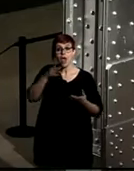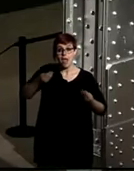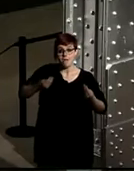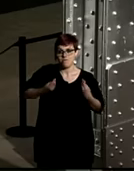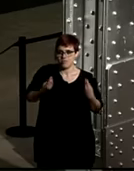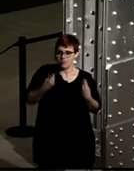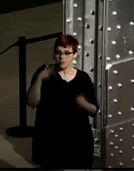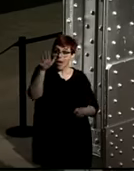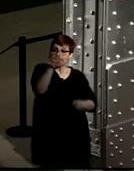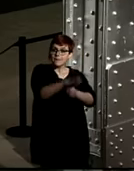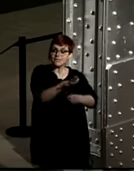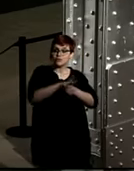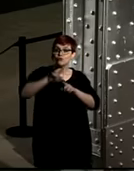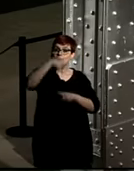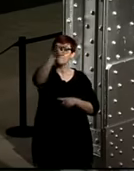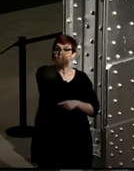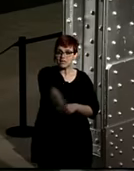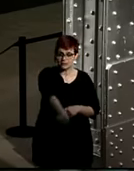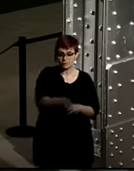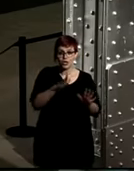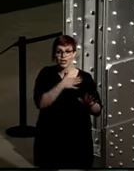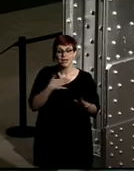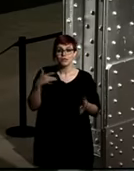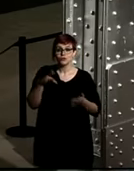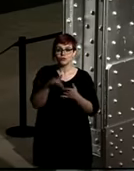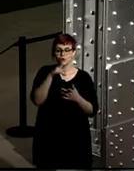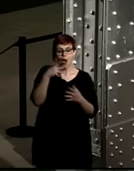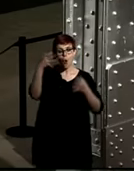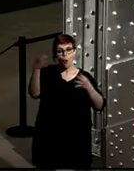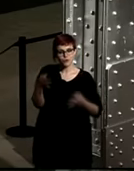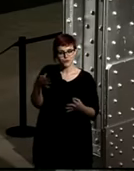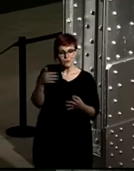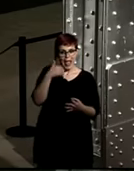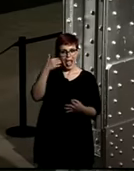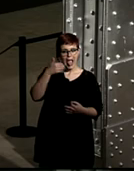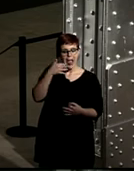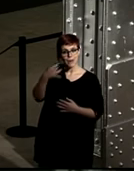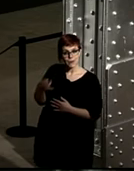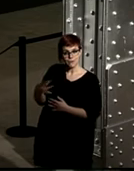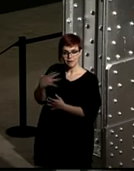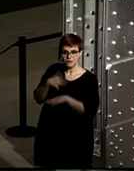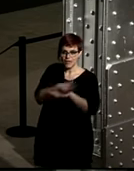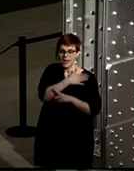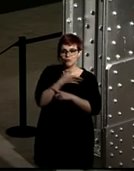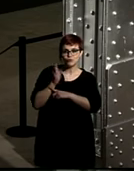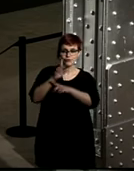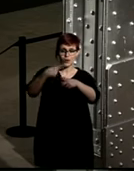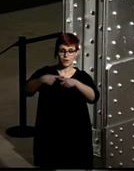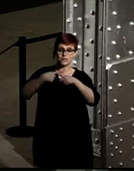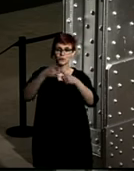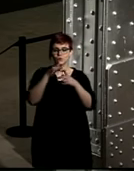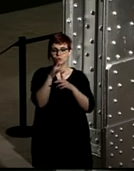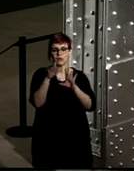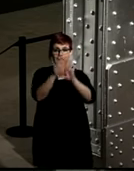del próximo mes. Pero antes de marcharnos, nos ha llegado una pieza que no queremos no enseñaros. Es una pieza